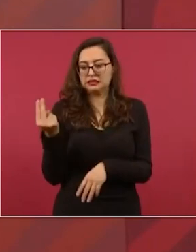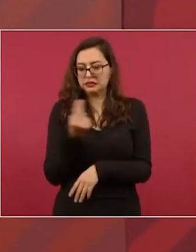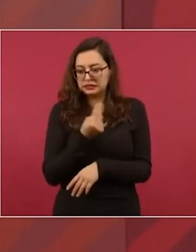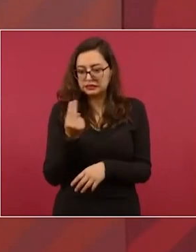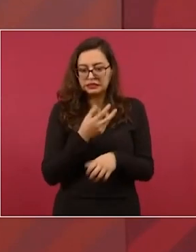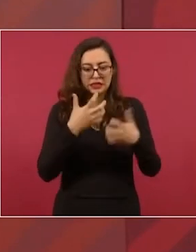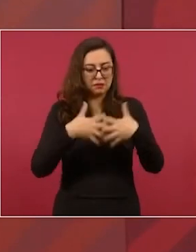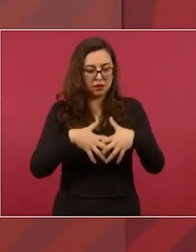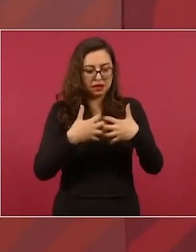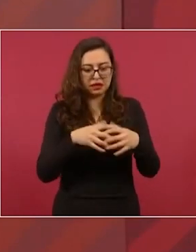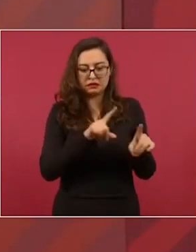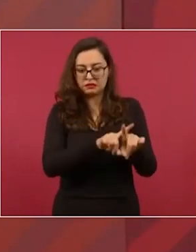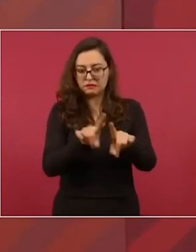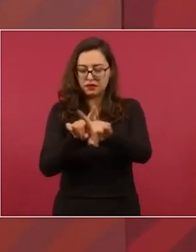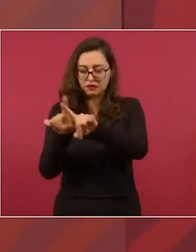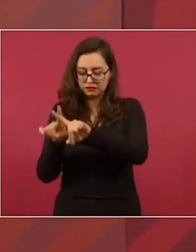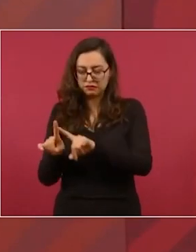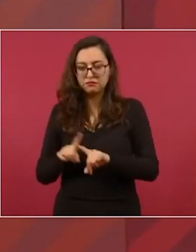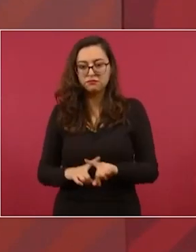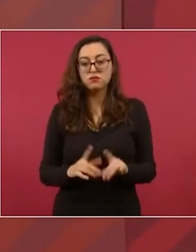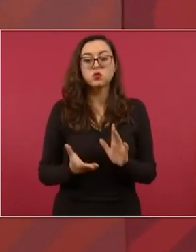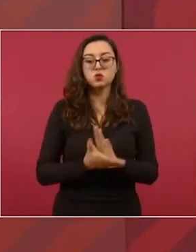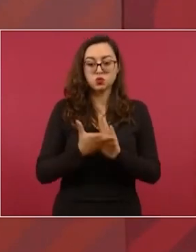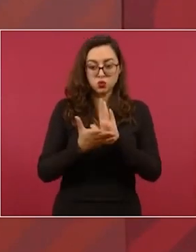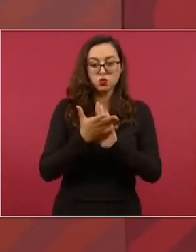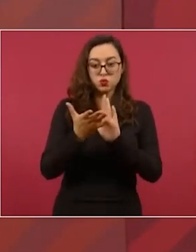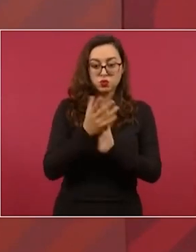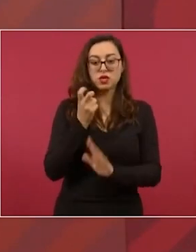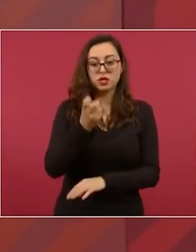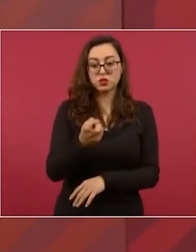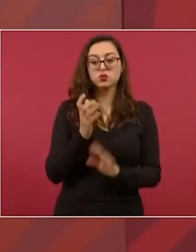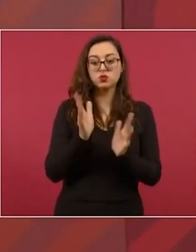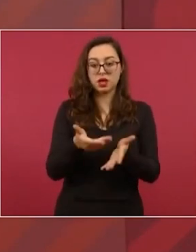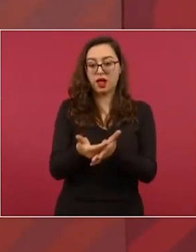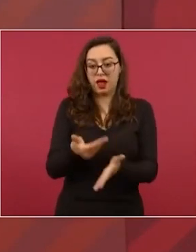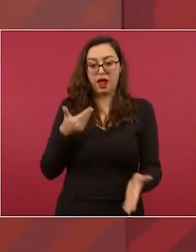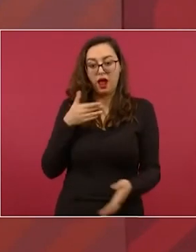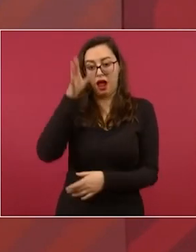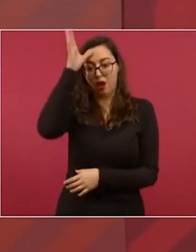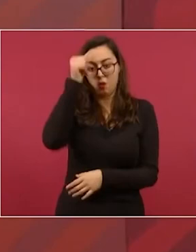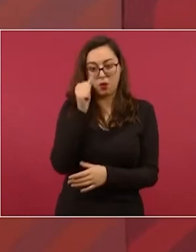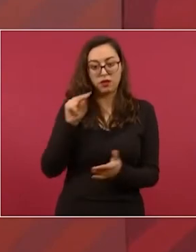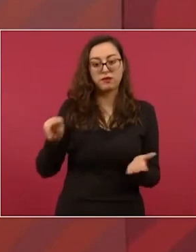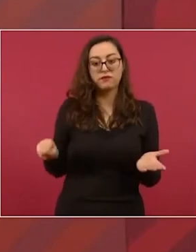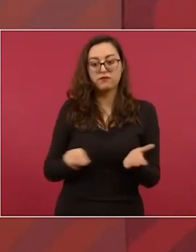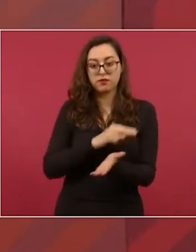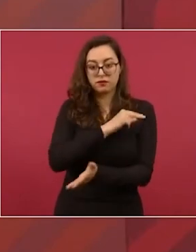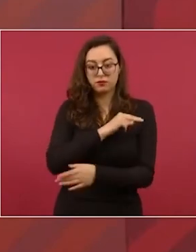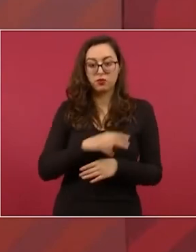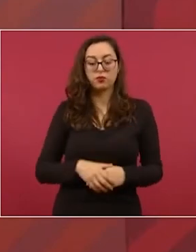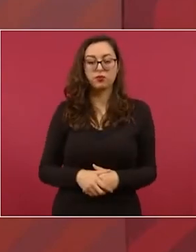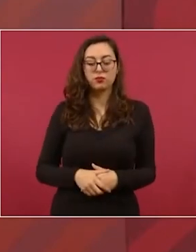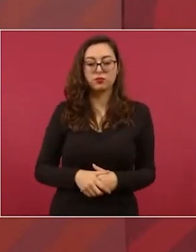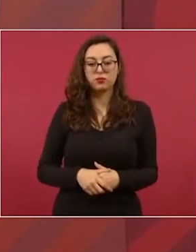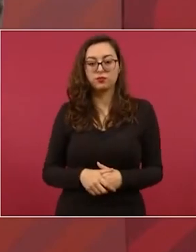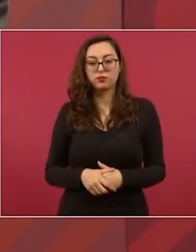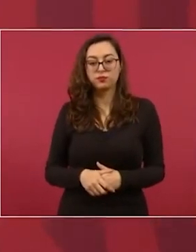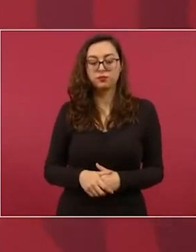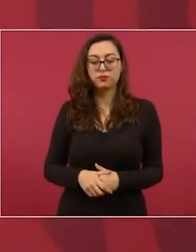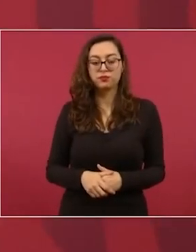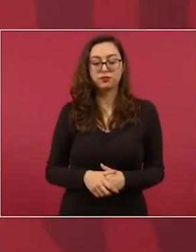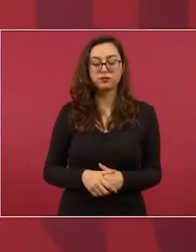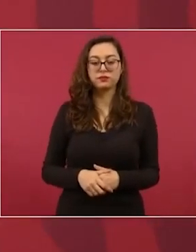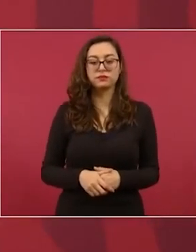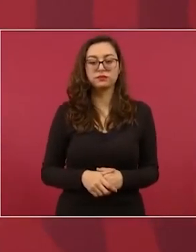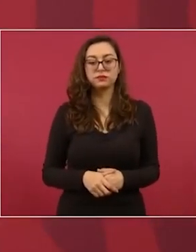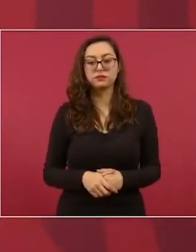liquefacción. Ya se firmó ese acuerdo con